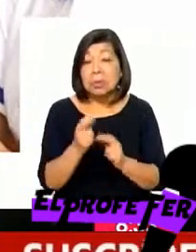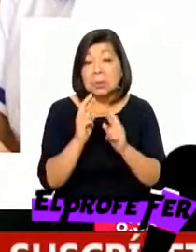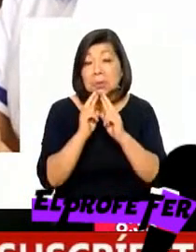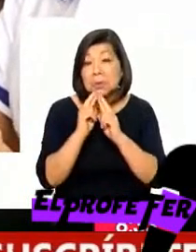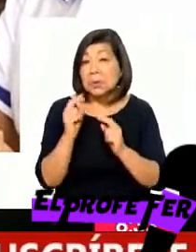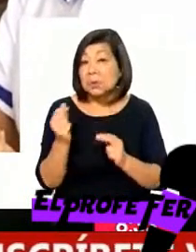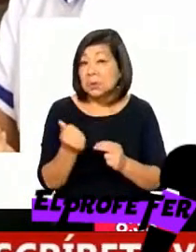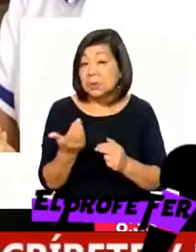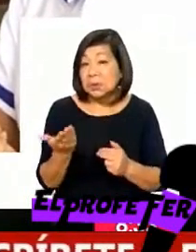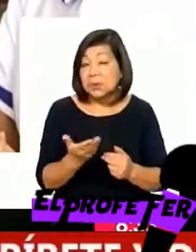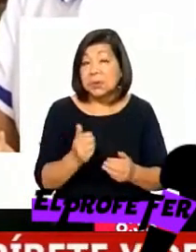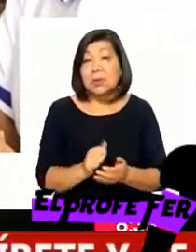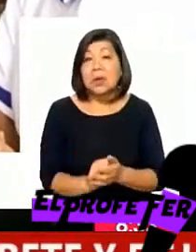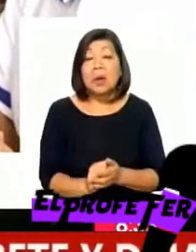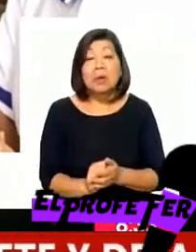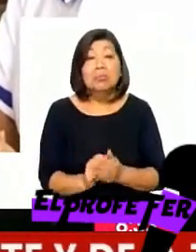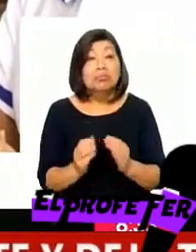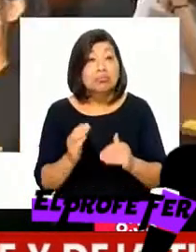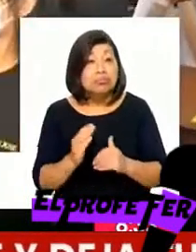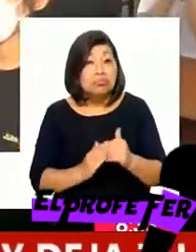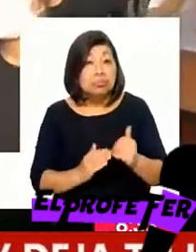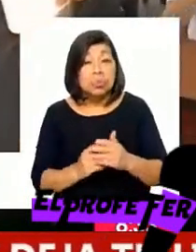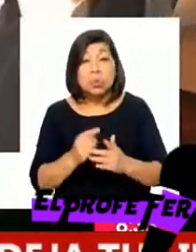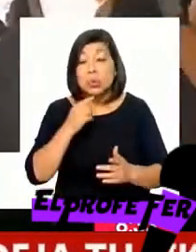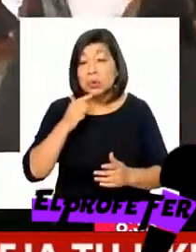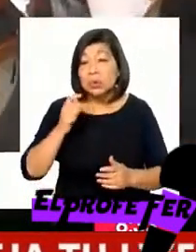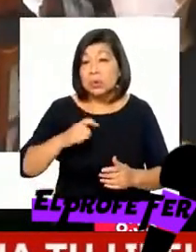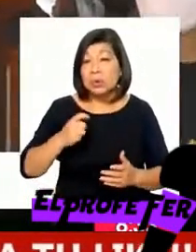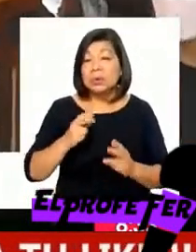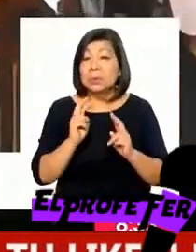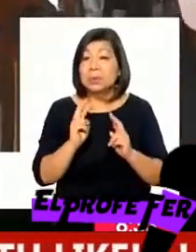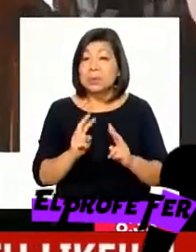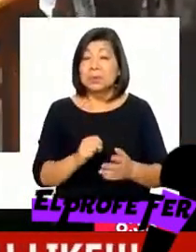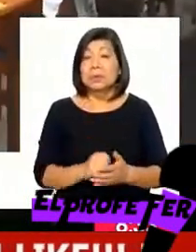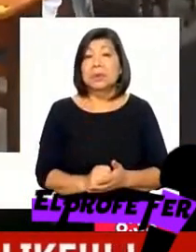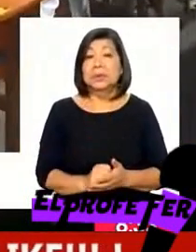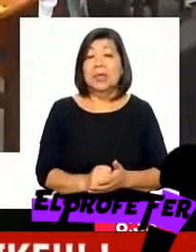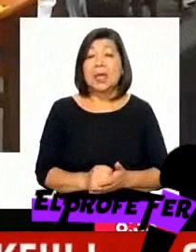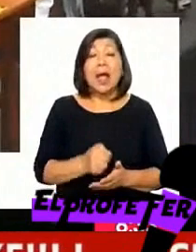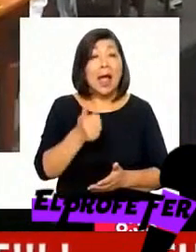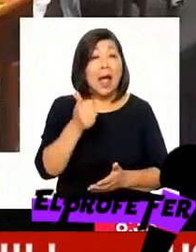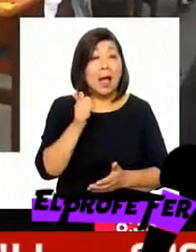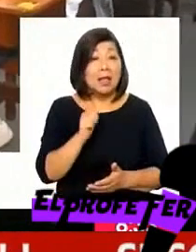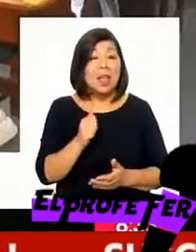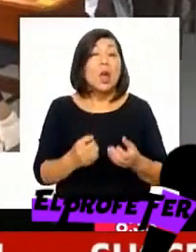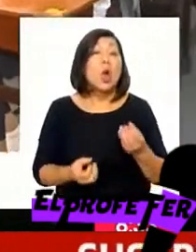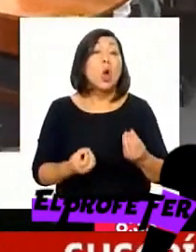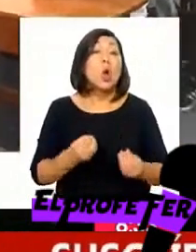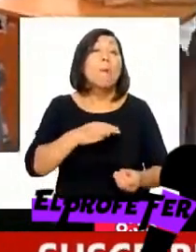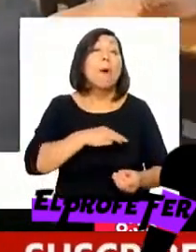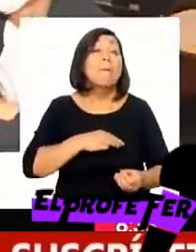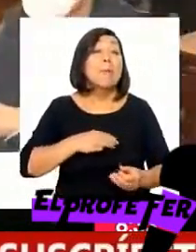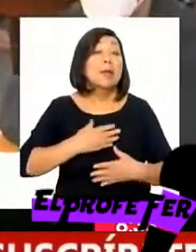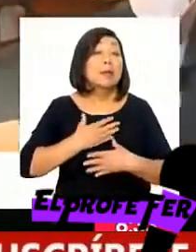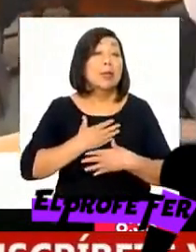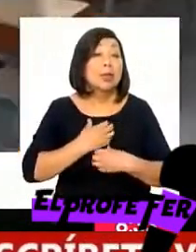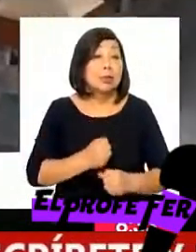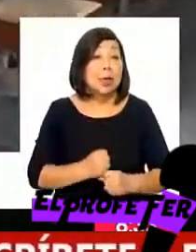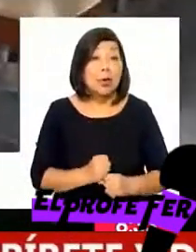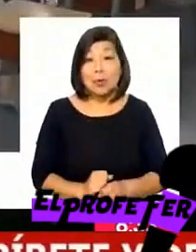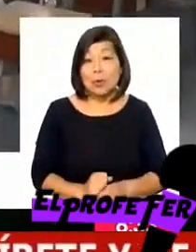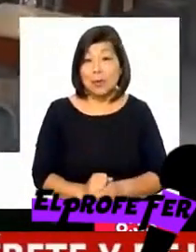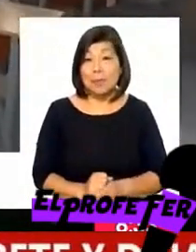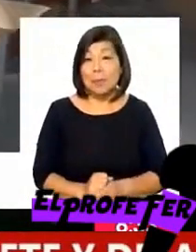responder rápidamente con infraestructura de emergencia. Hemos visto el día de ayer cómo el Ministerio de Salud ha